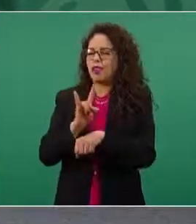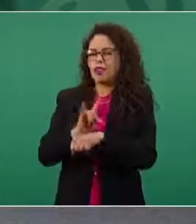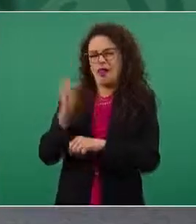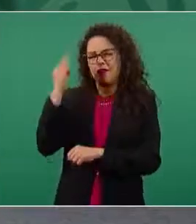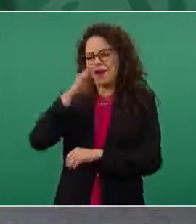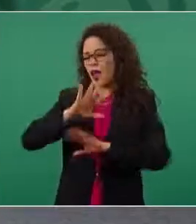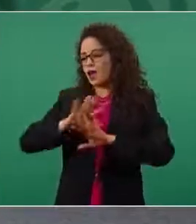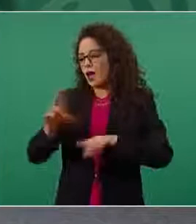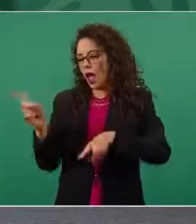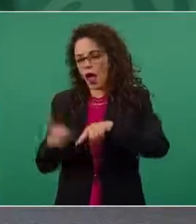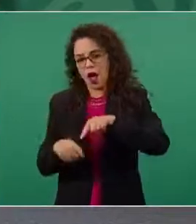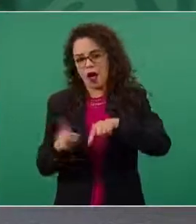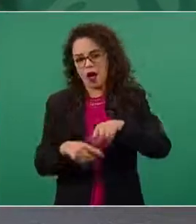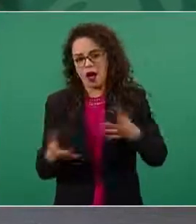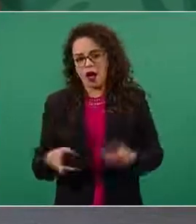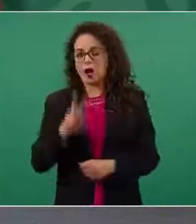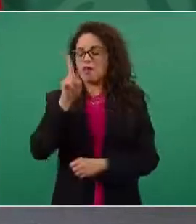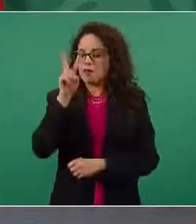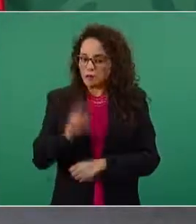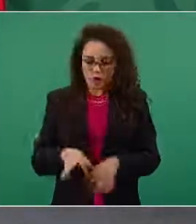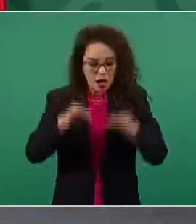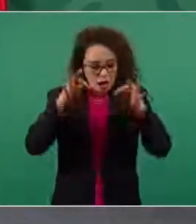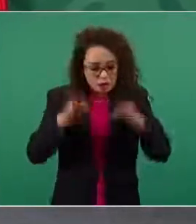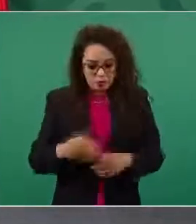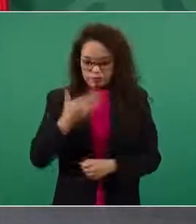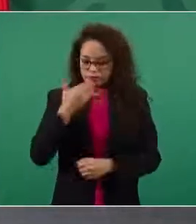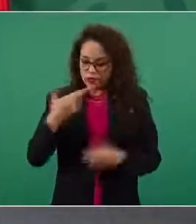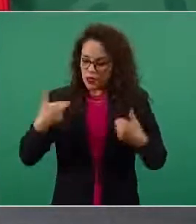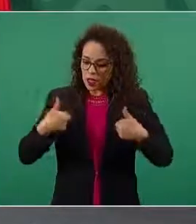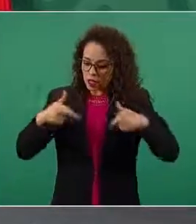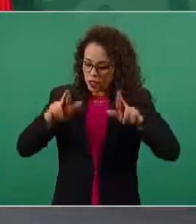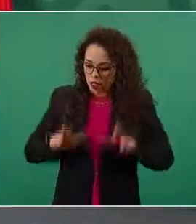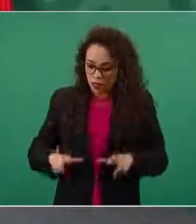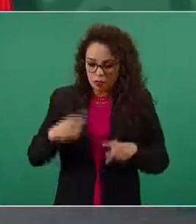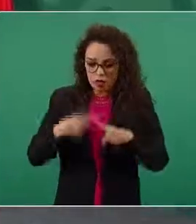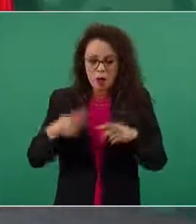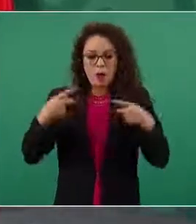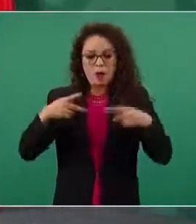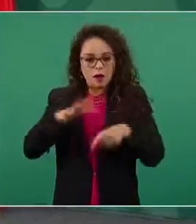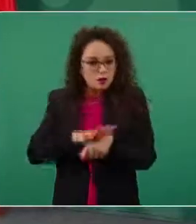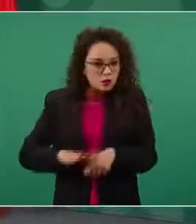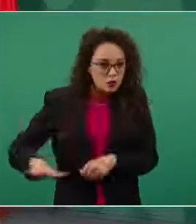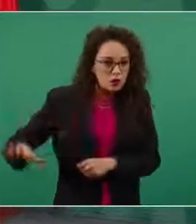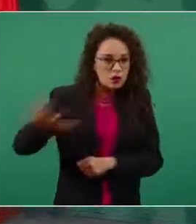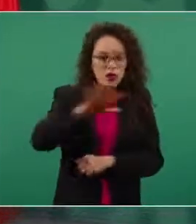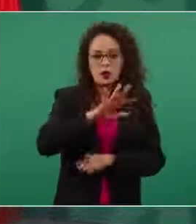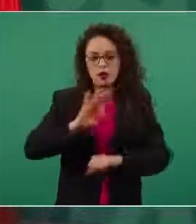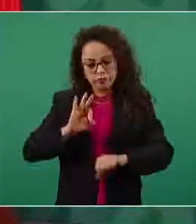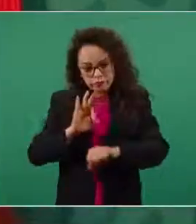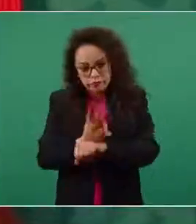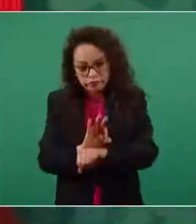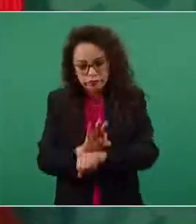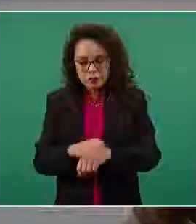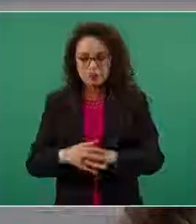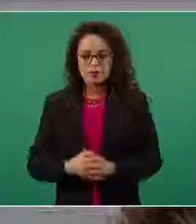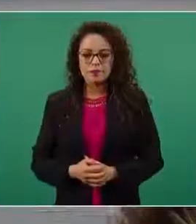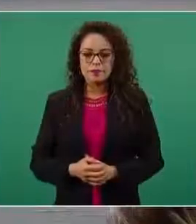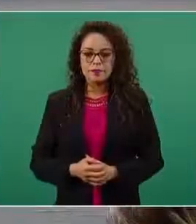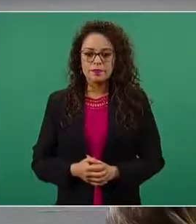que sean auténticos representantes de los ciudadanos. A ver si está el